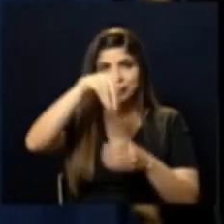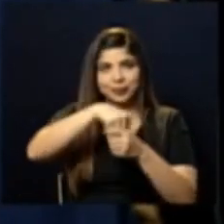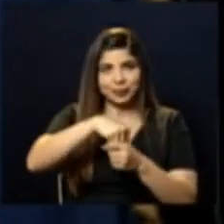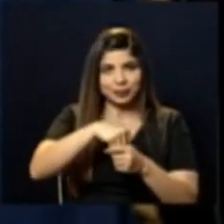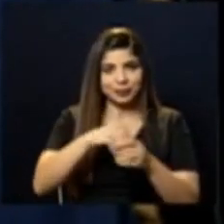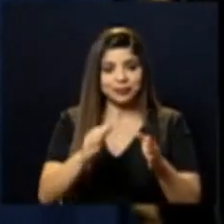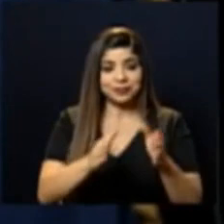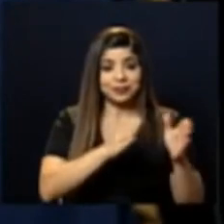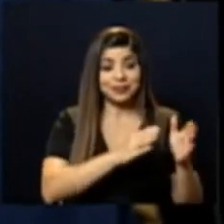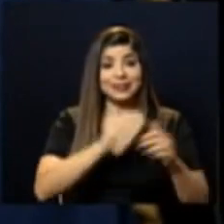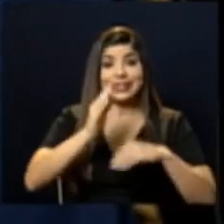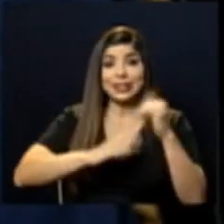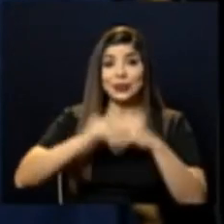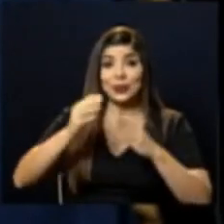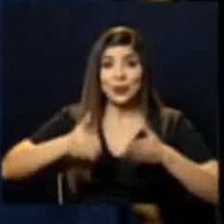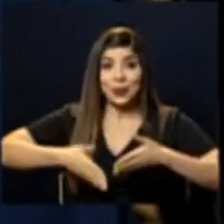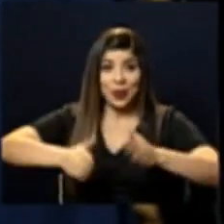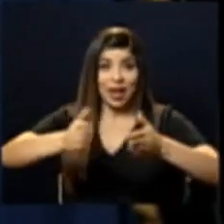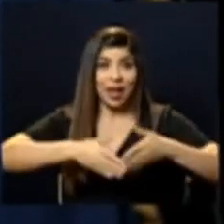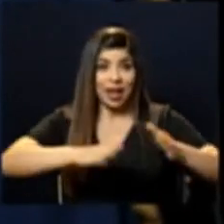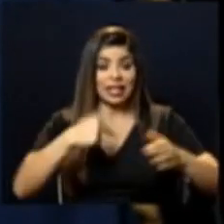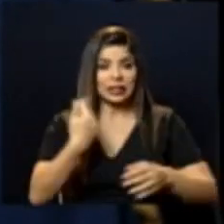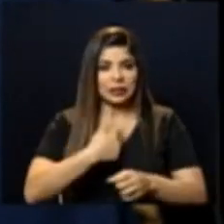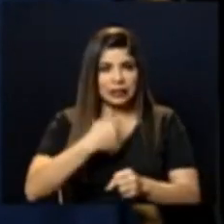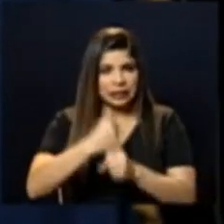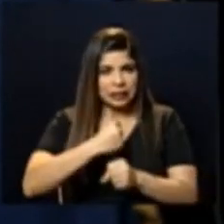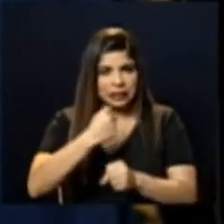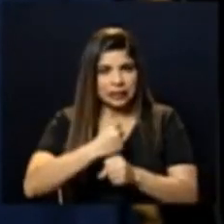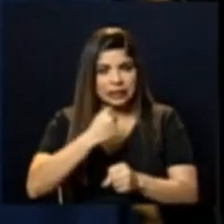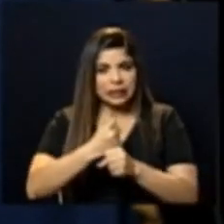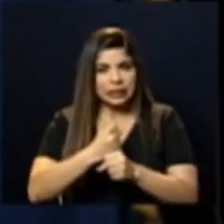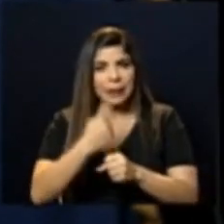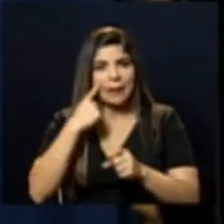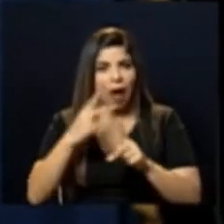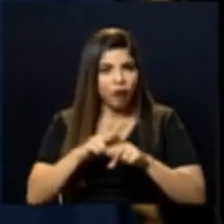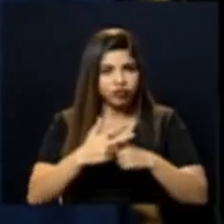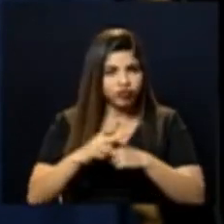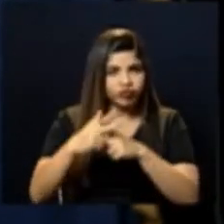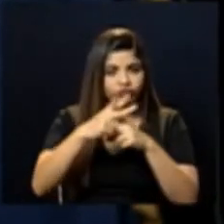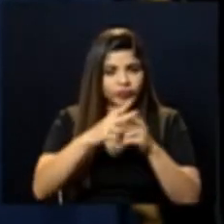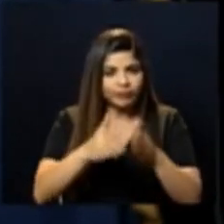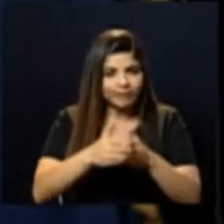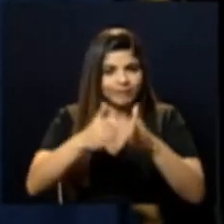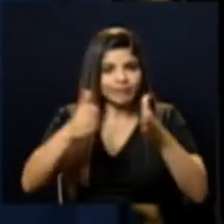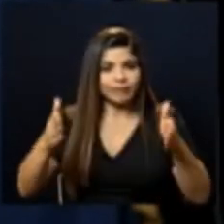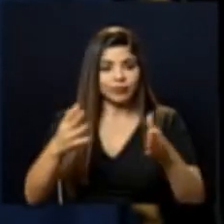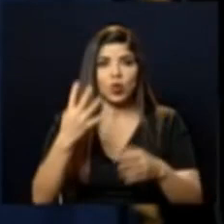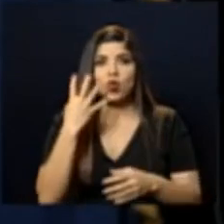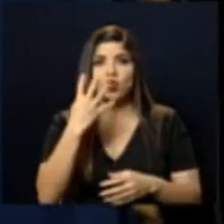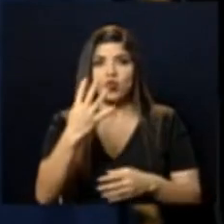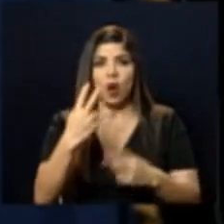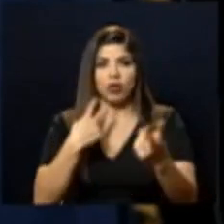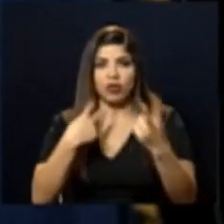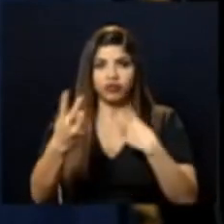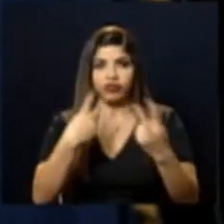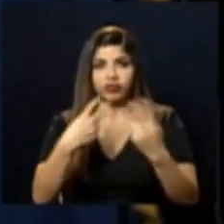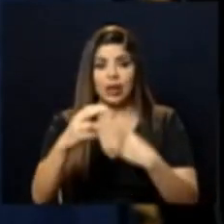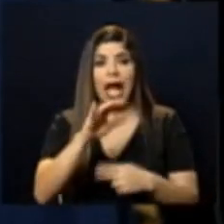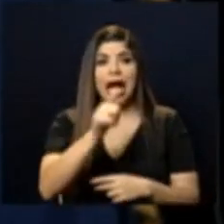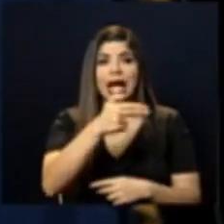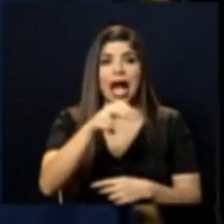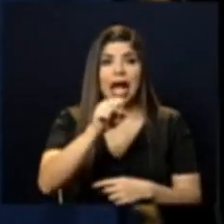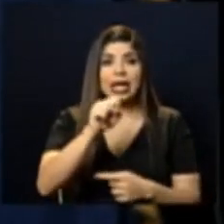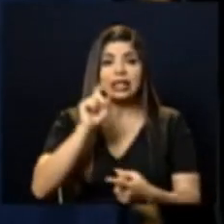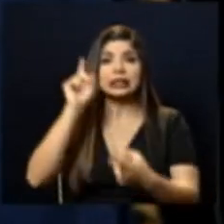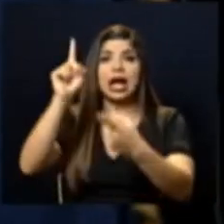En materia de infraestructura vial, trabajamos sobre la rehabilitación y la ampliación a 4 carriles del tramo